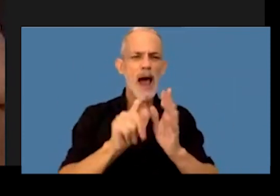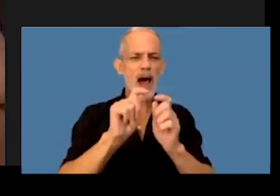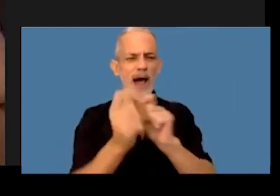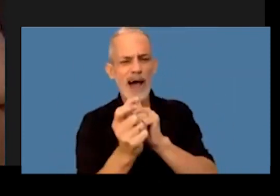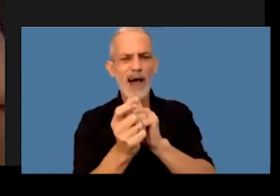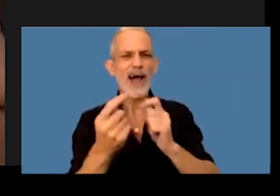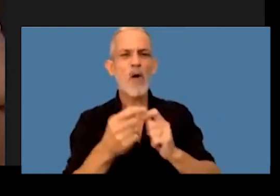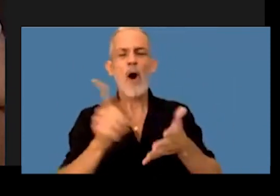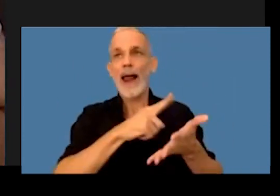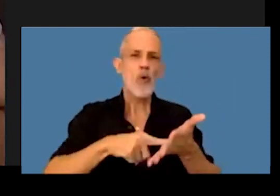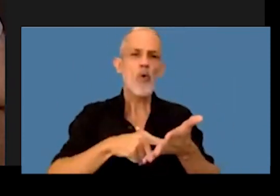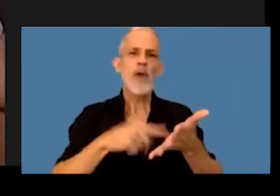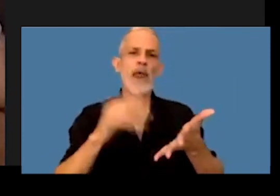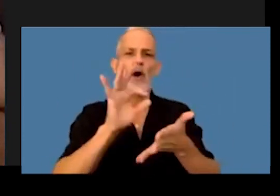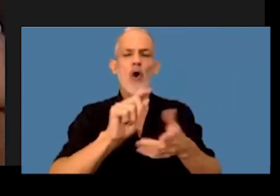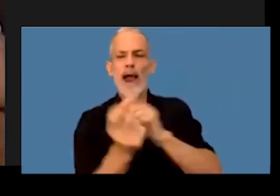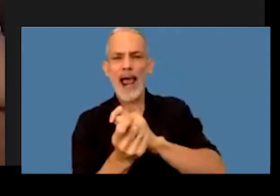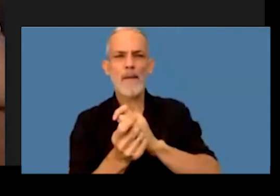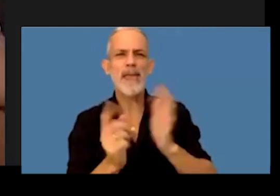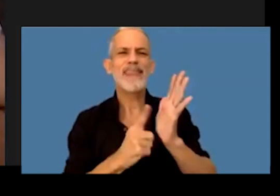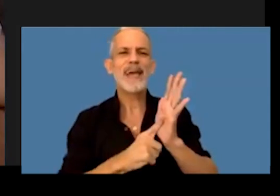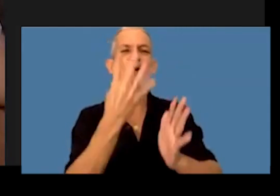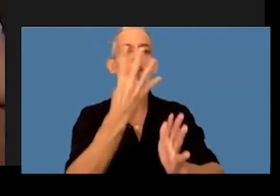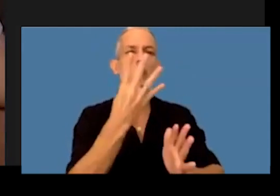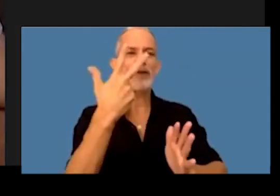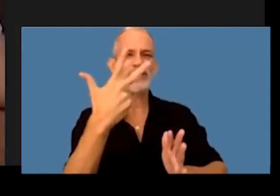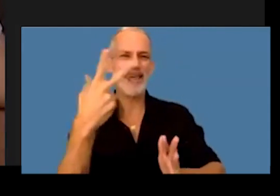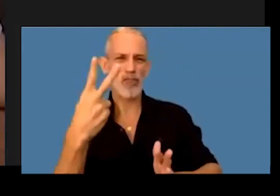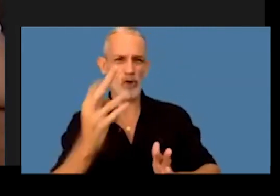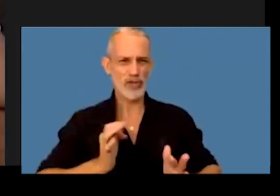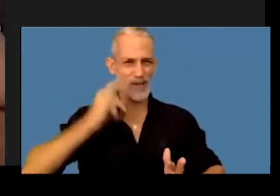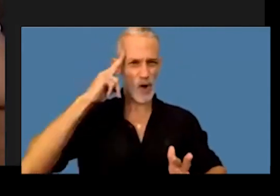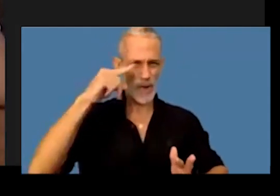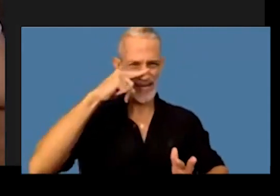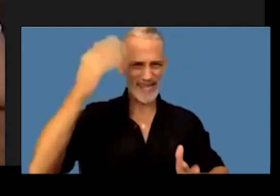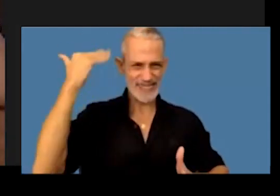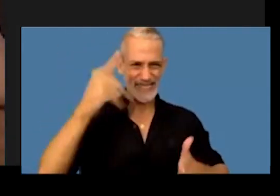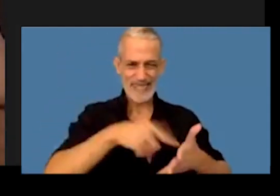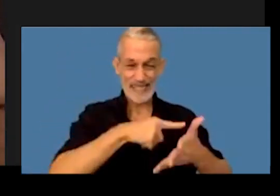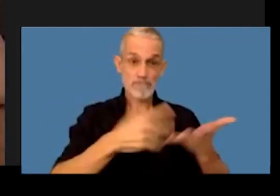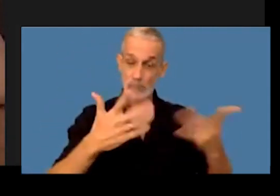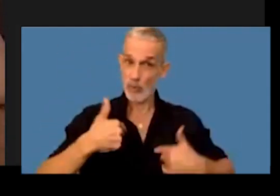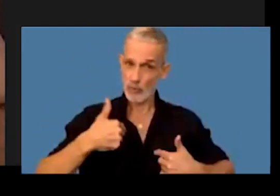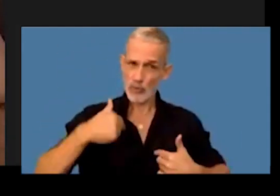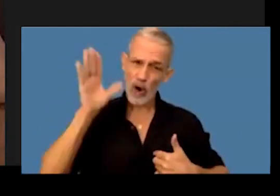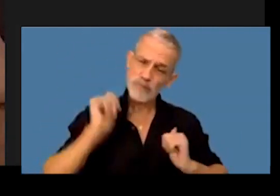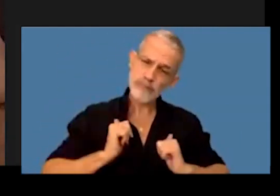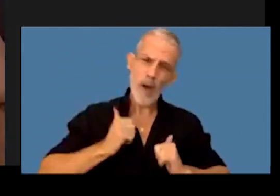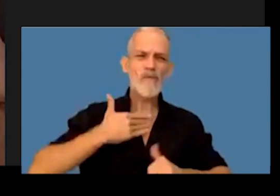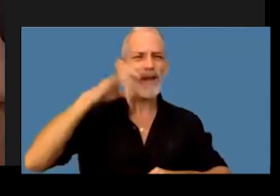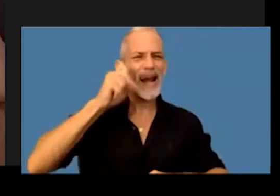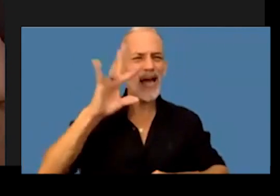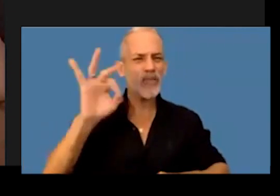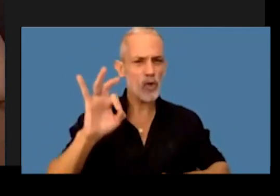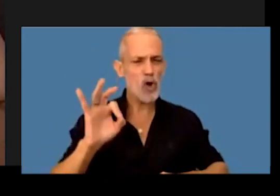o cambie el decreto 432 del 97? Porque digo, en este caso, yo lo escuchaba a Fernando, digo, y está